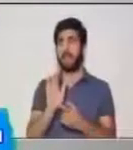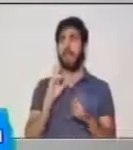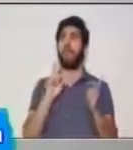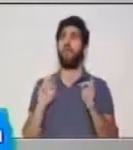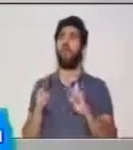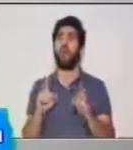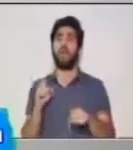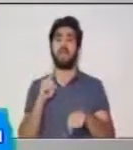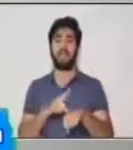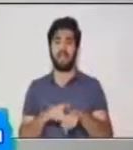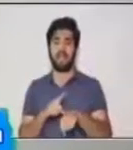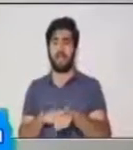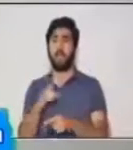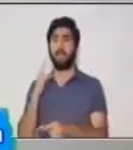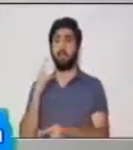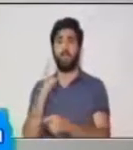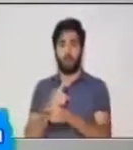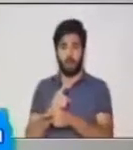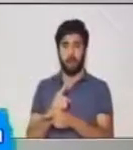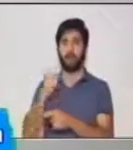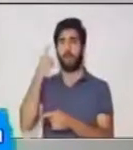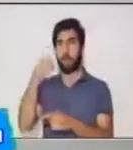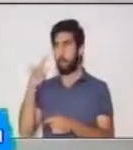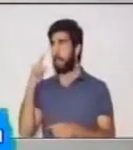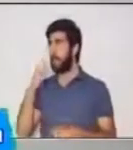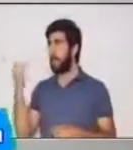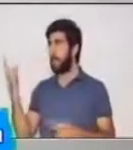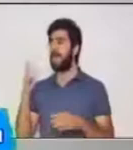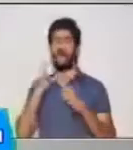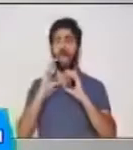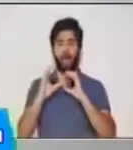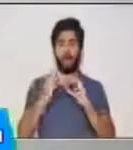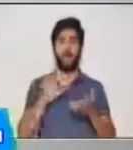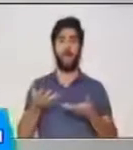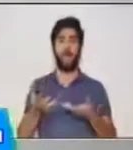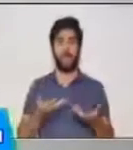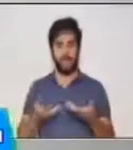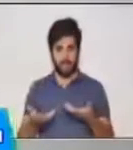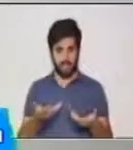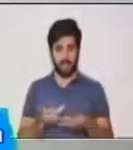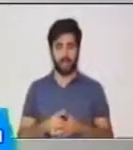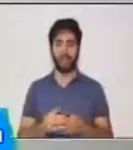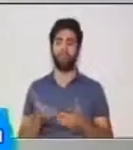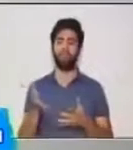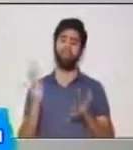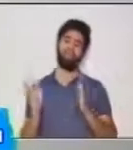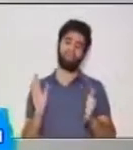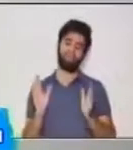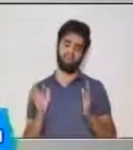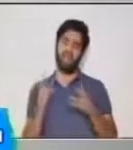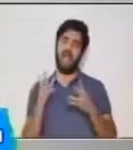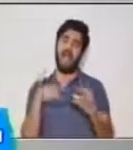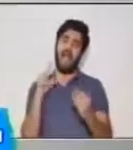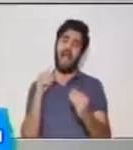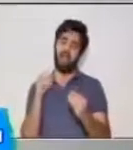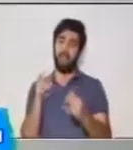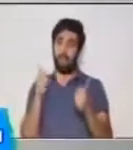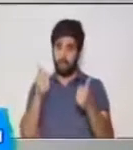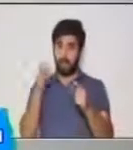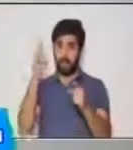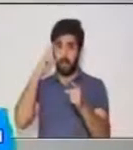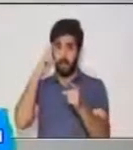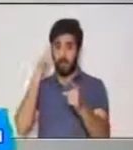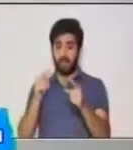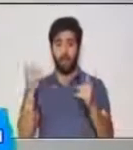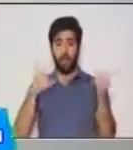el tiempo en el que se está desarrollando esta conversación. Pero te recuerdas que hicimos un juego y tú ya tienes que haber dibujado cuál